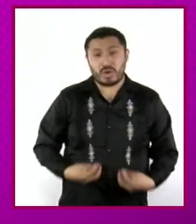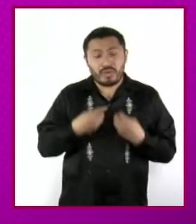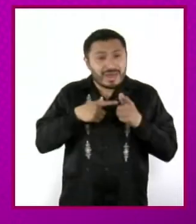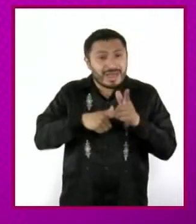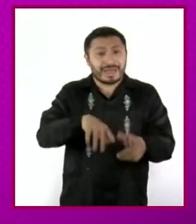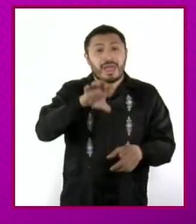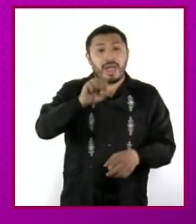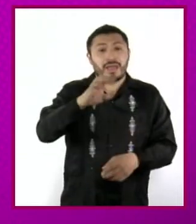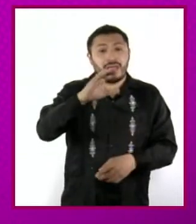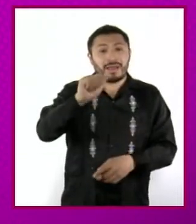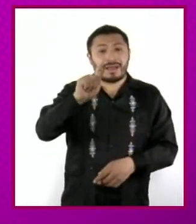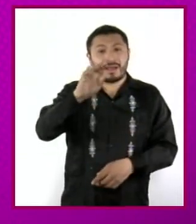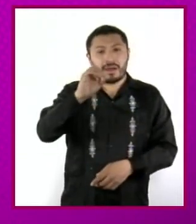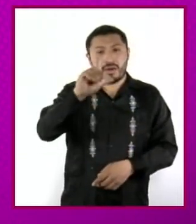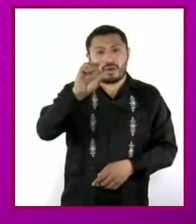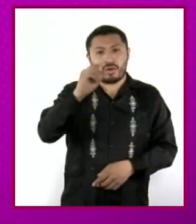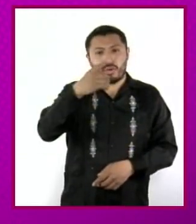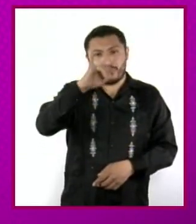Entonces,